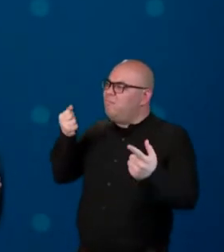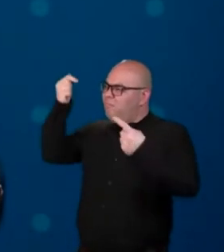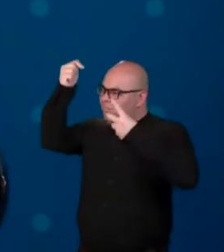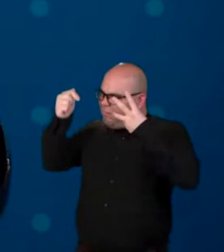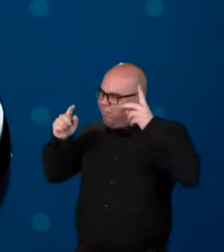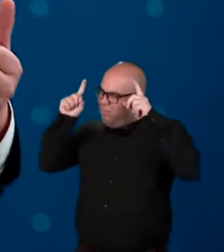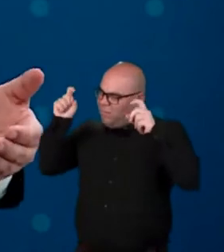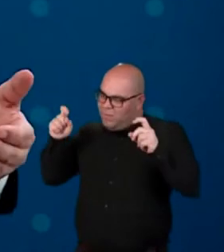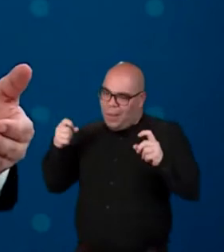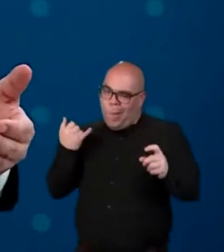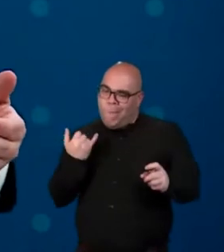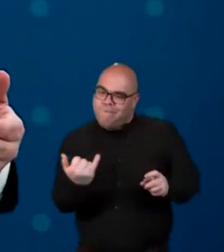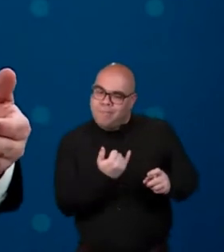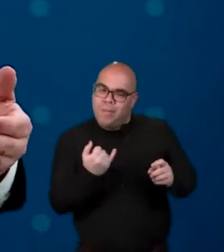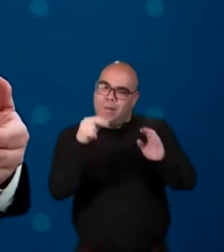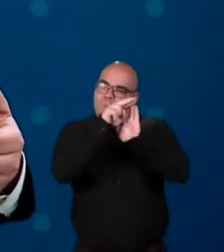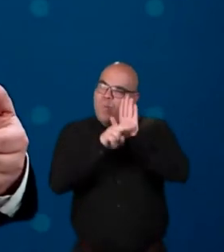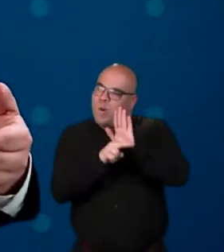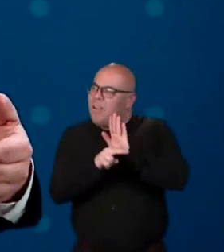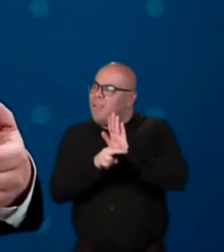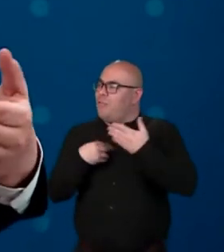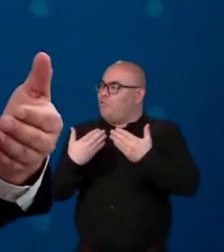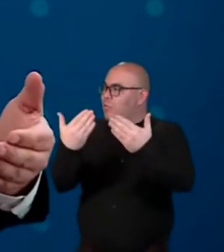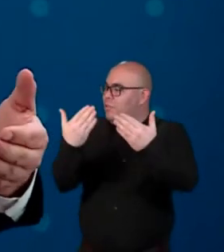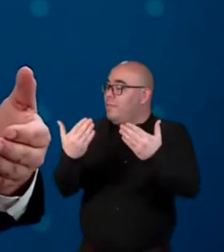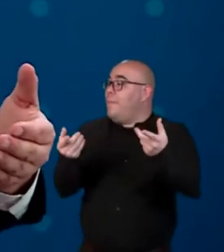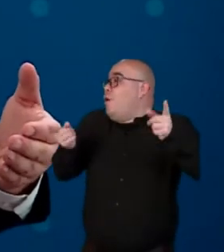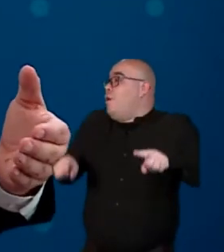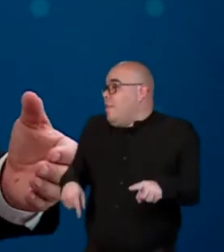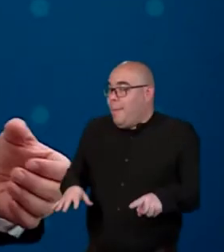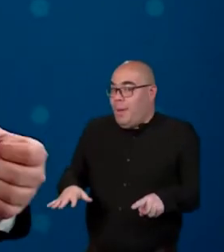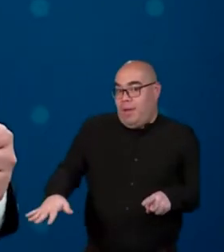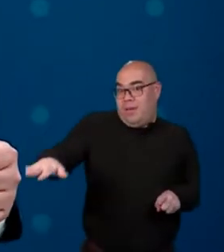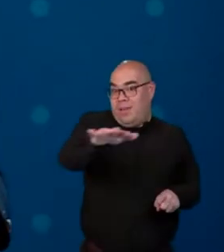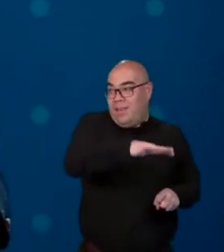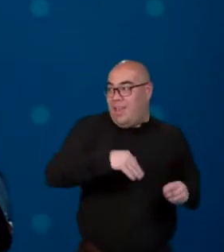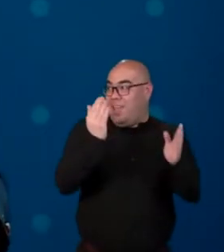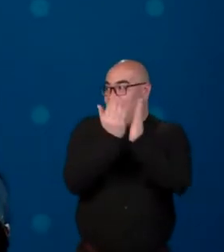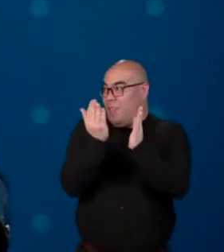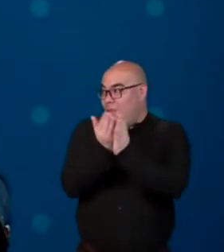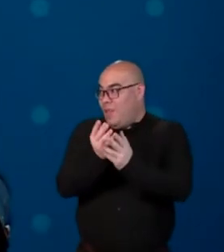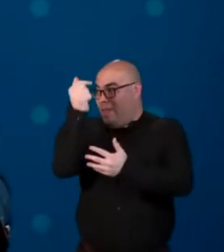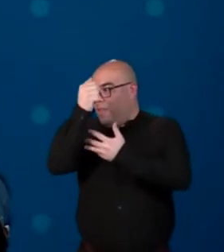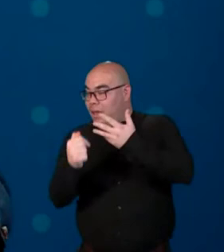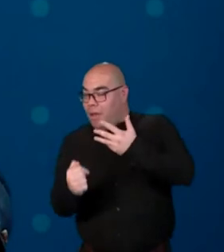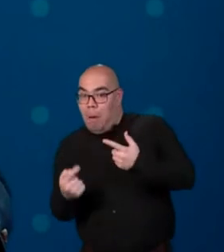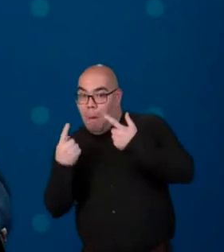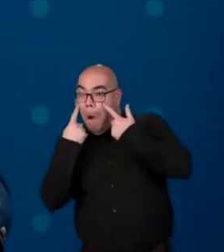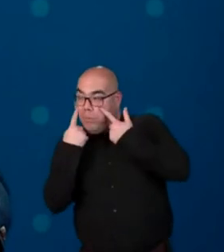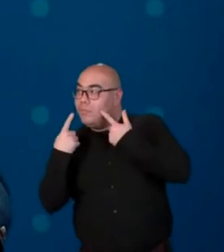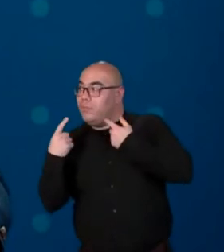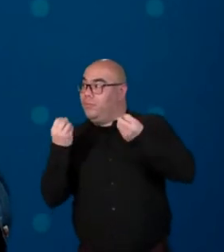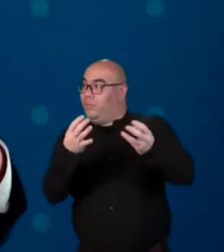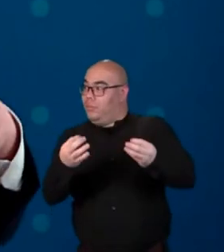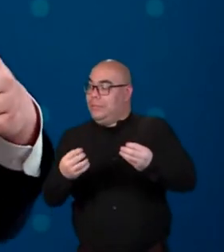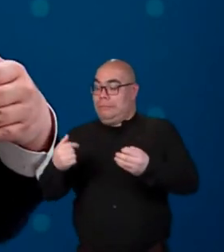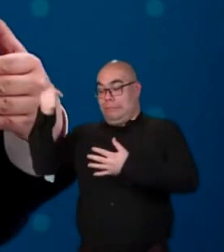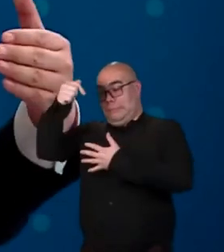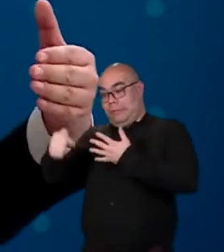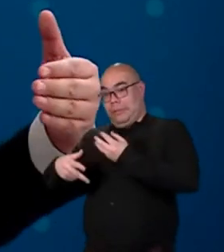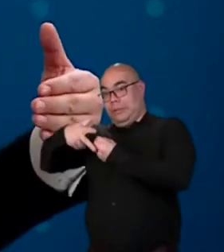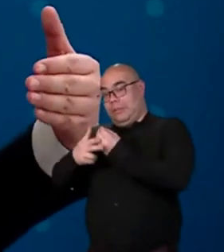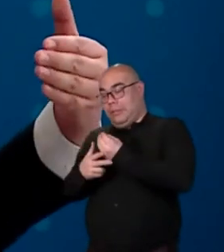política permiten y también comunican al sector de mecanismos que cierren esa brecha entre la